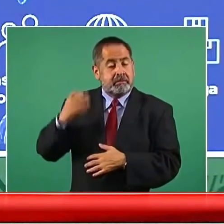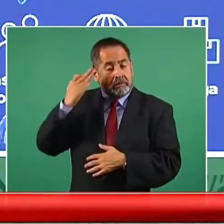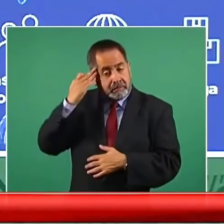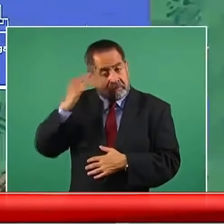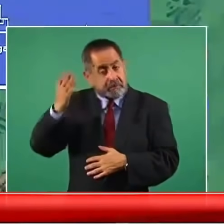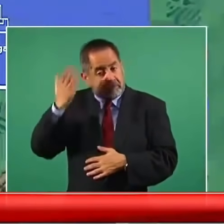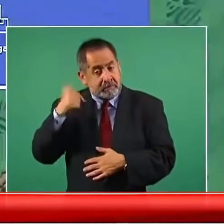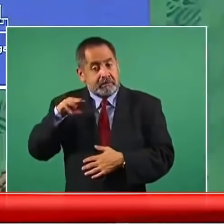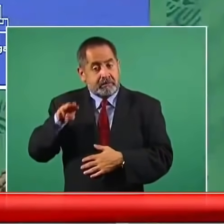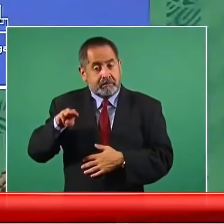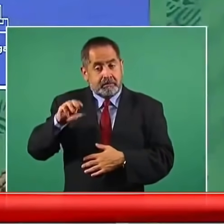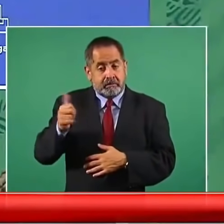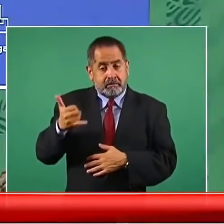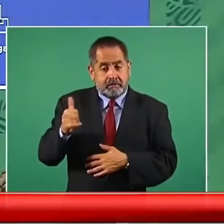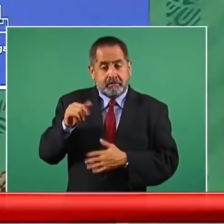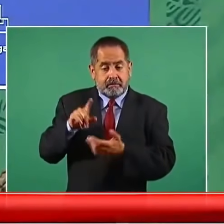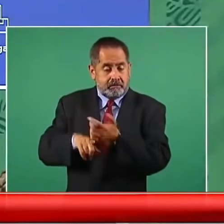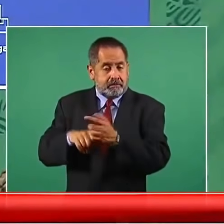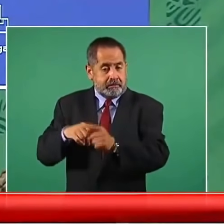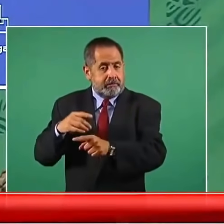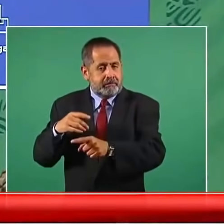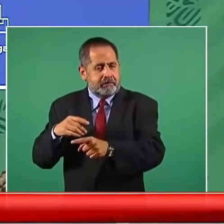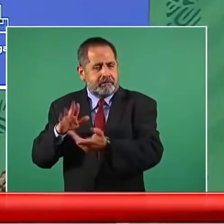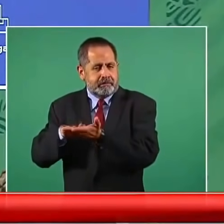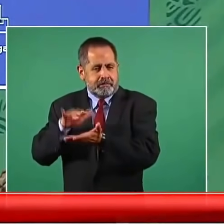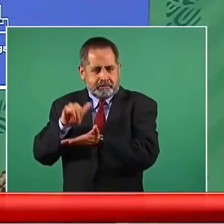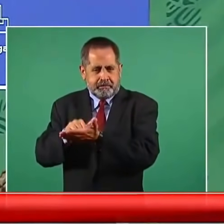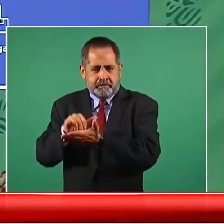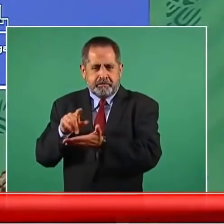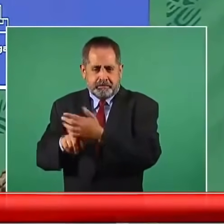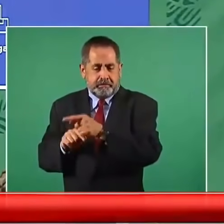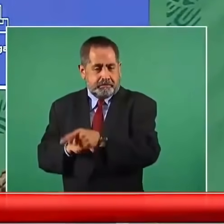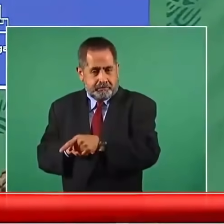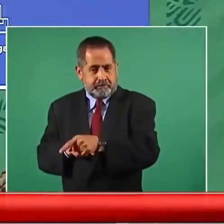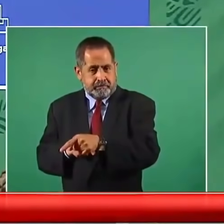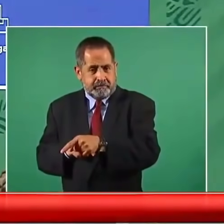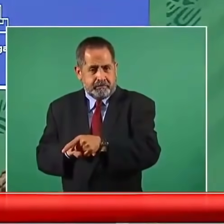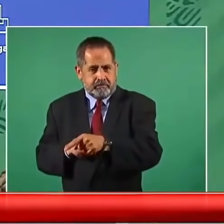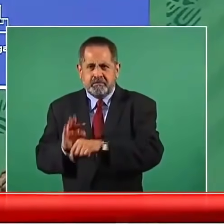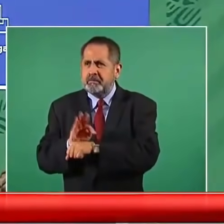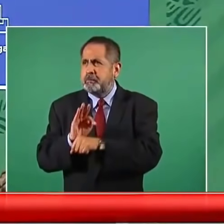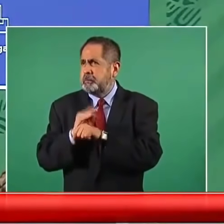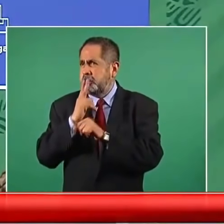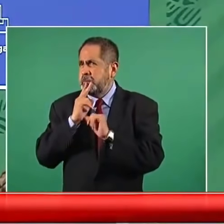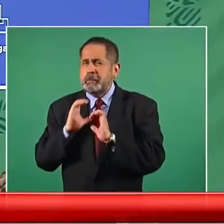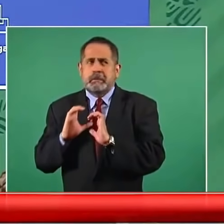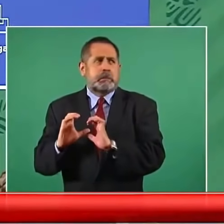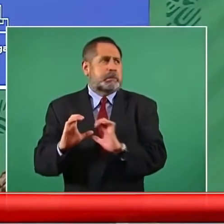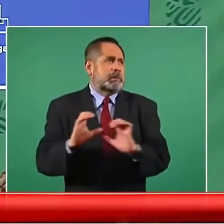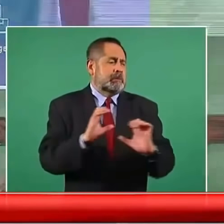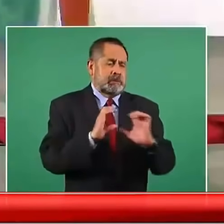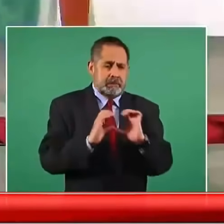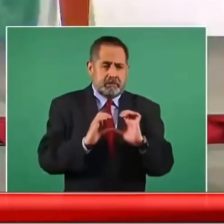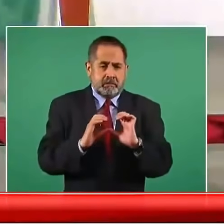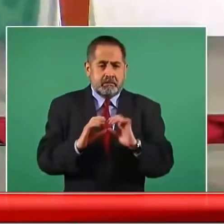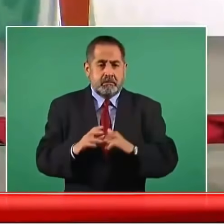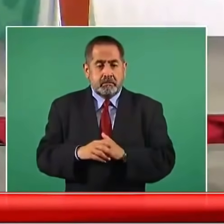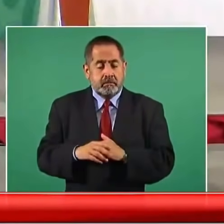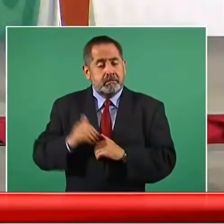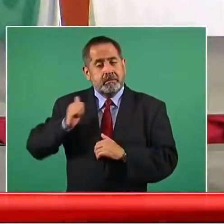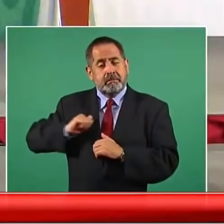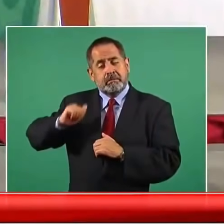época del clásico maya protegieron lo que venía de